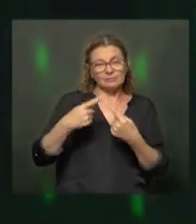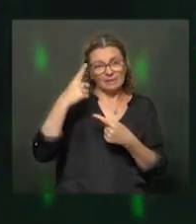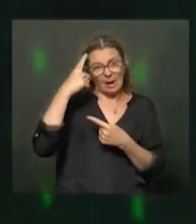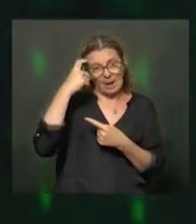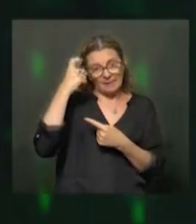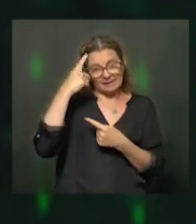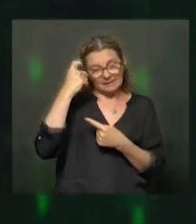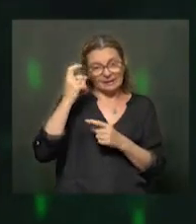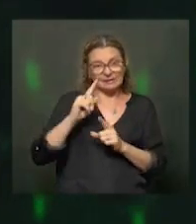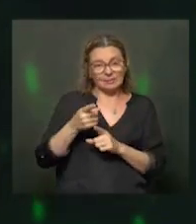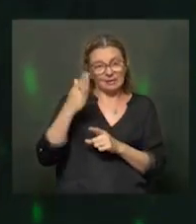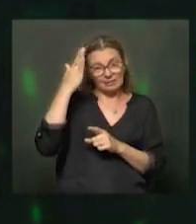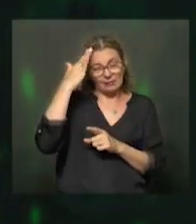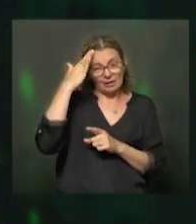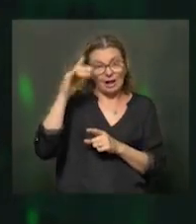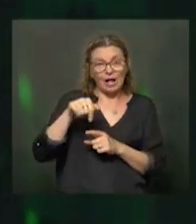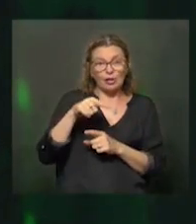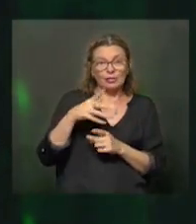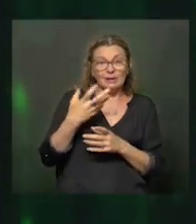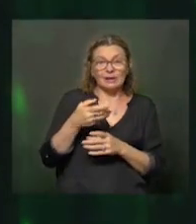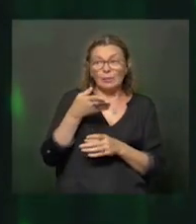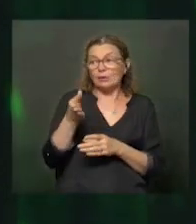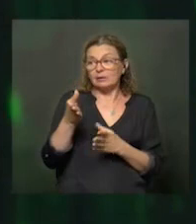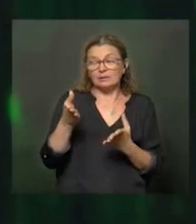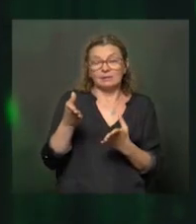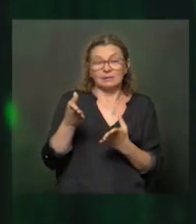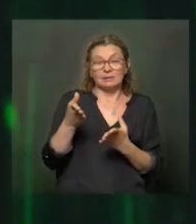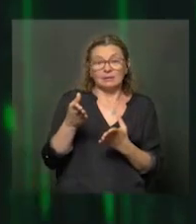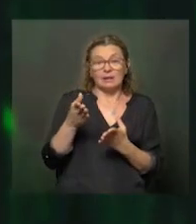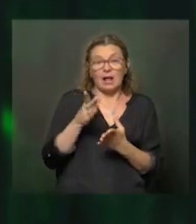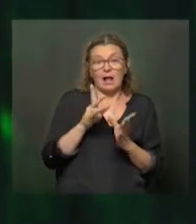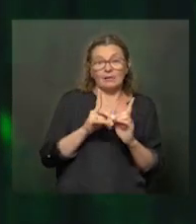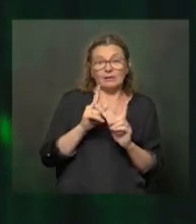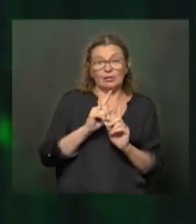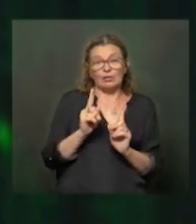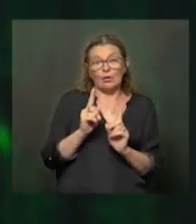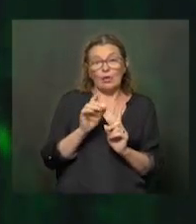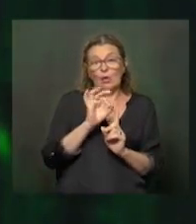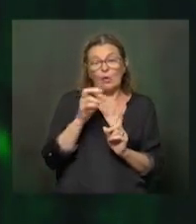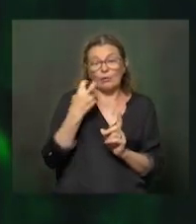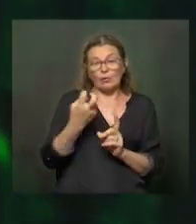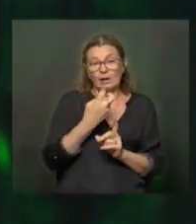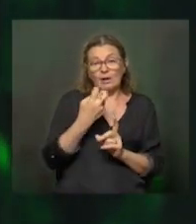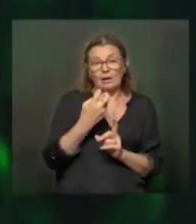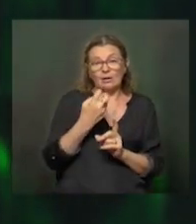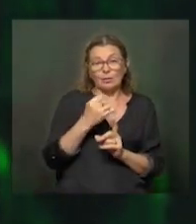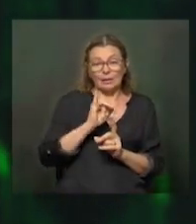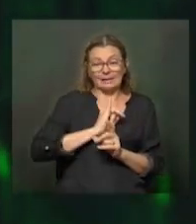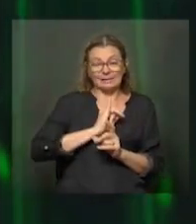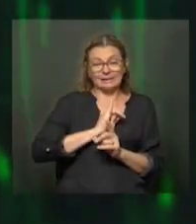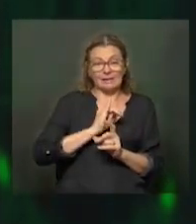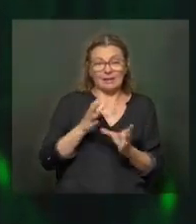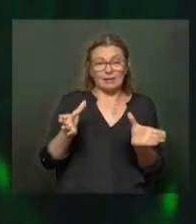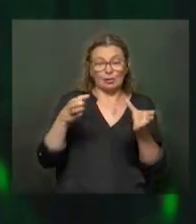experiencia y también saber hasta a dónde queremos ir y a dónde capaz no, o buscar ahí como nuestra identidad también de